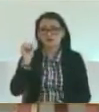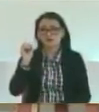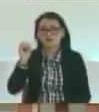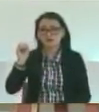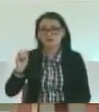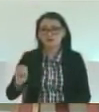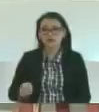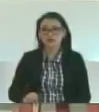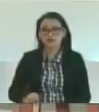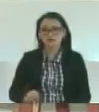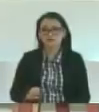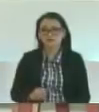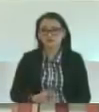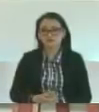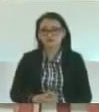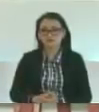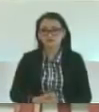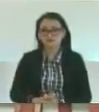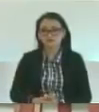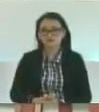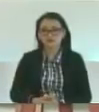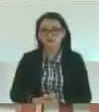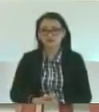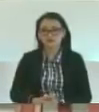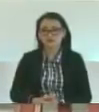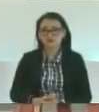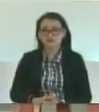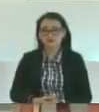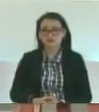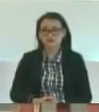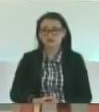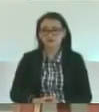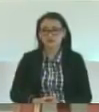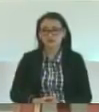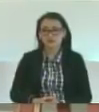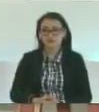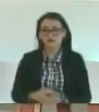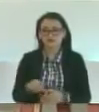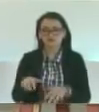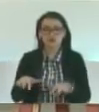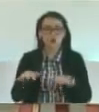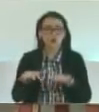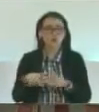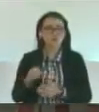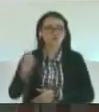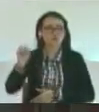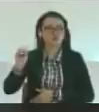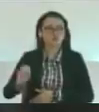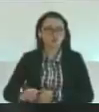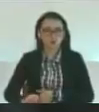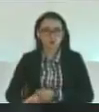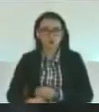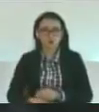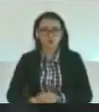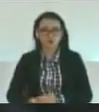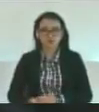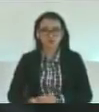en la Guayana venezolana, en este tremendo macizo del sur del